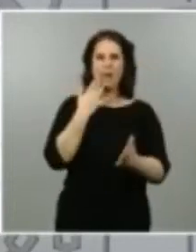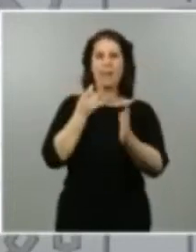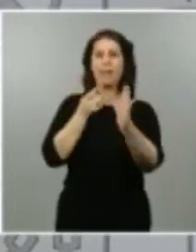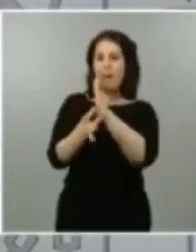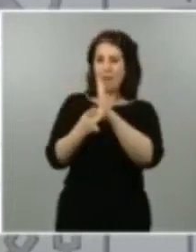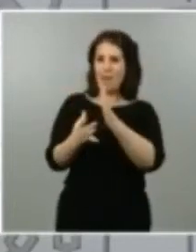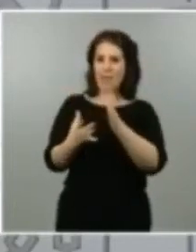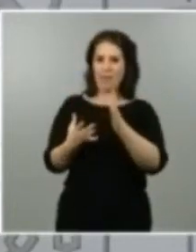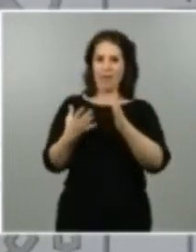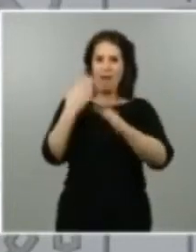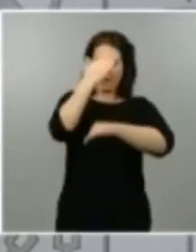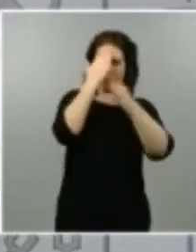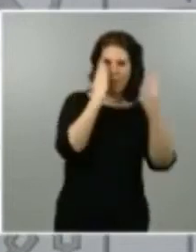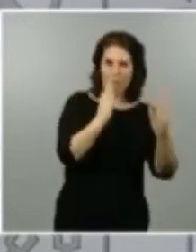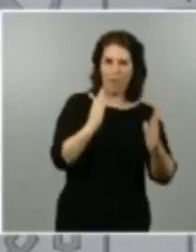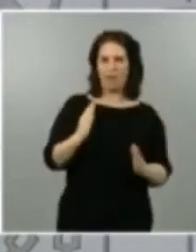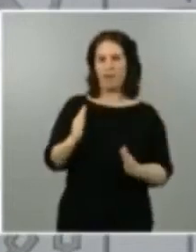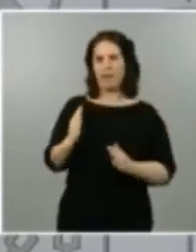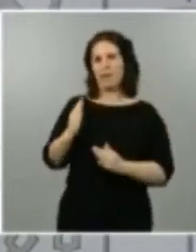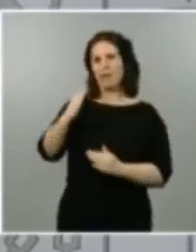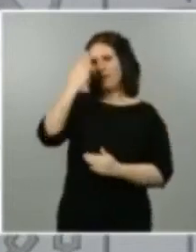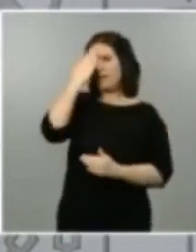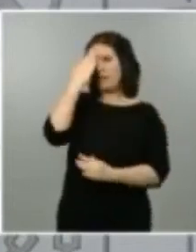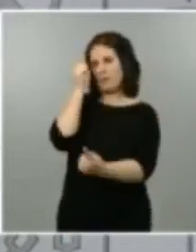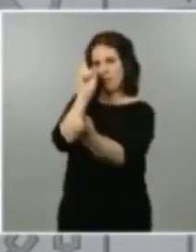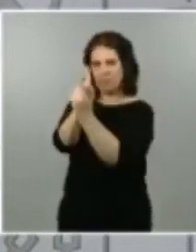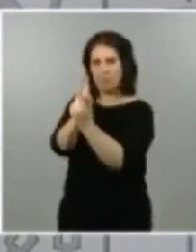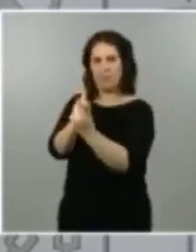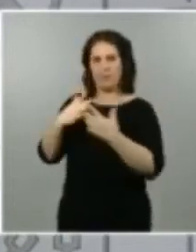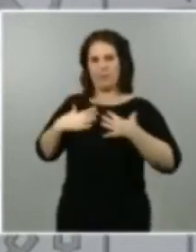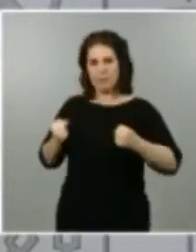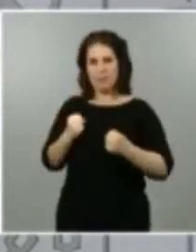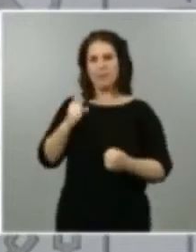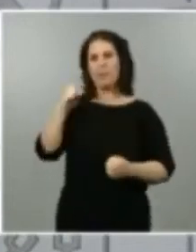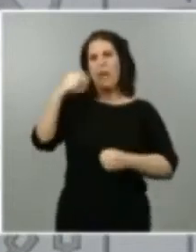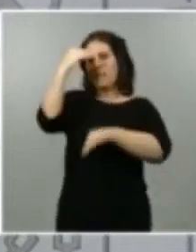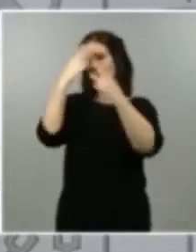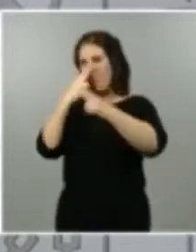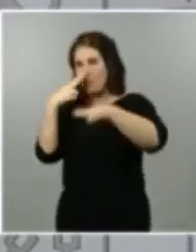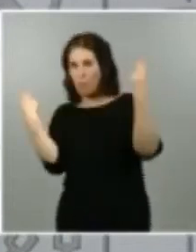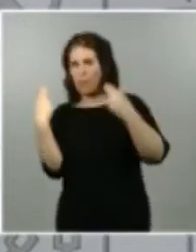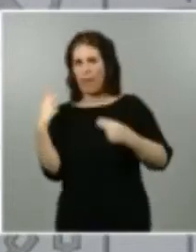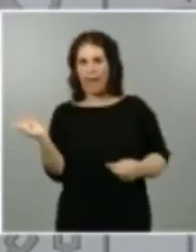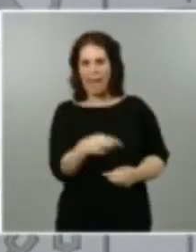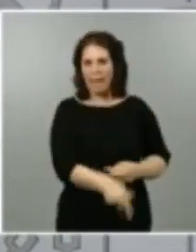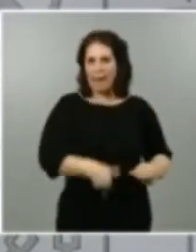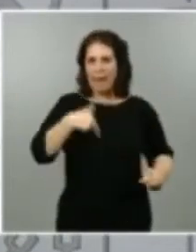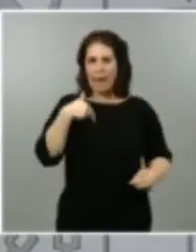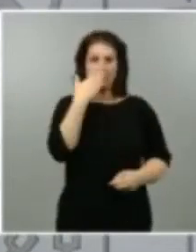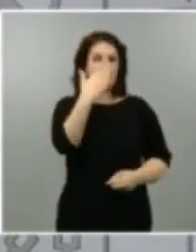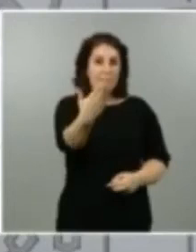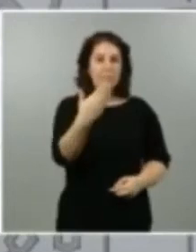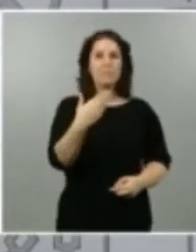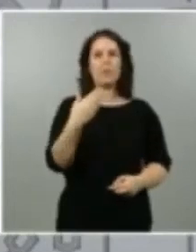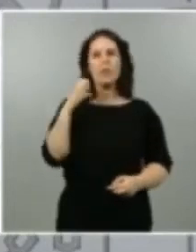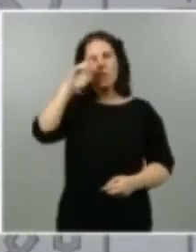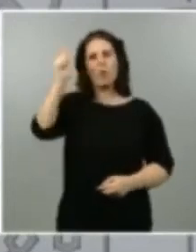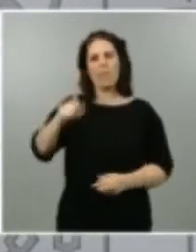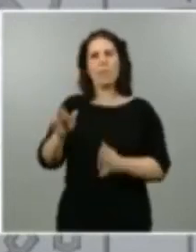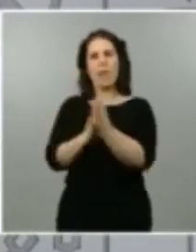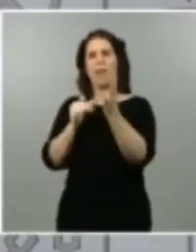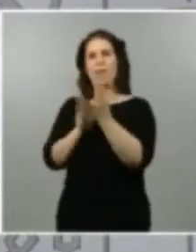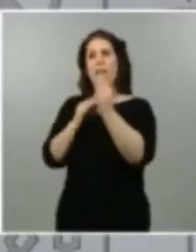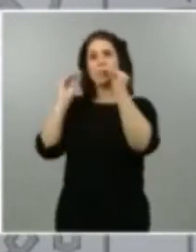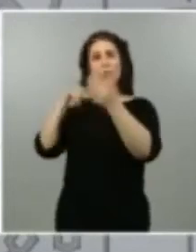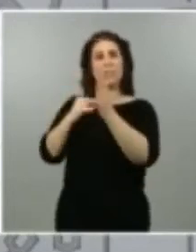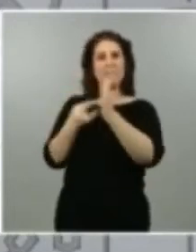atención primaria la calidad de salud pública y en esto voy a ser muy franco la comunidad valenciana tiene uno de los sistemas de información